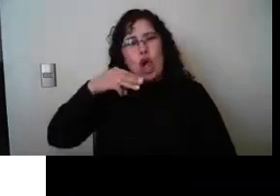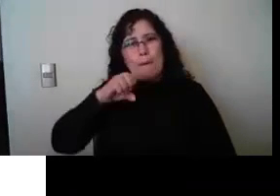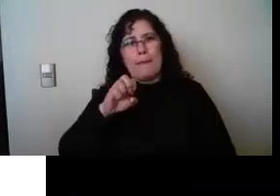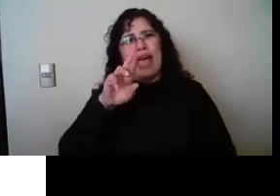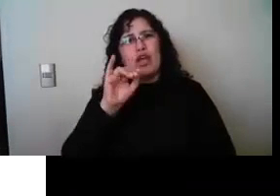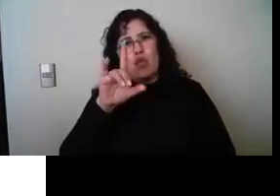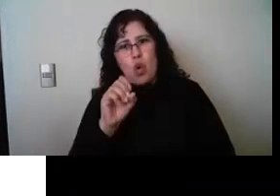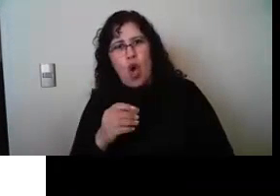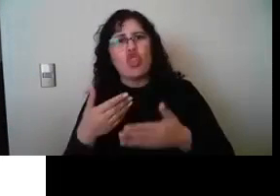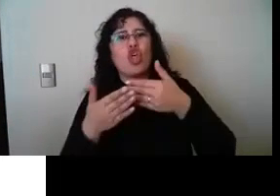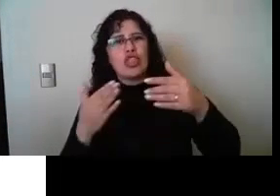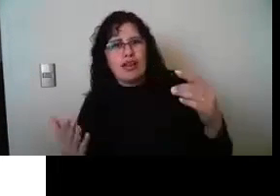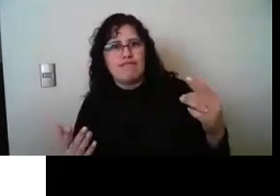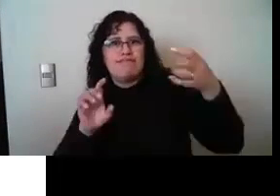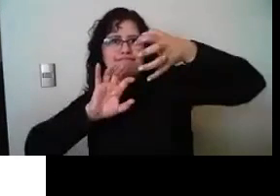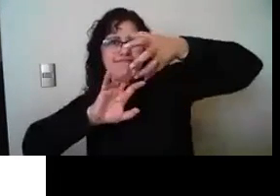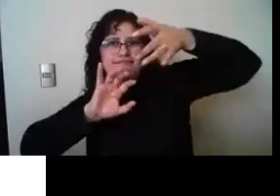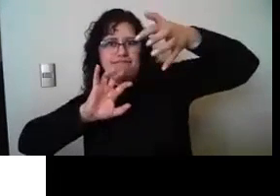Luego en el esquema se ve